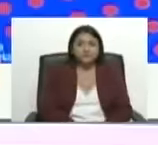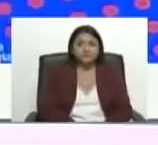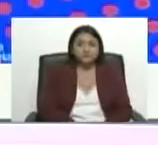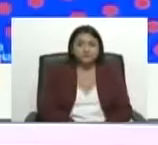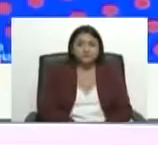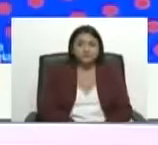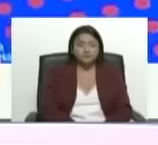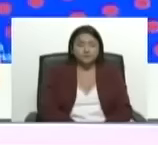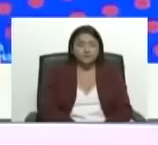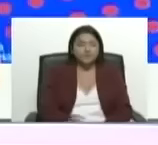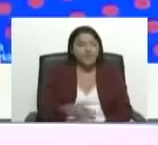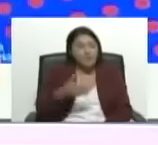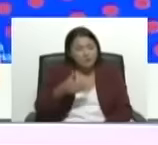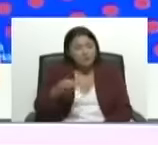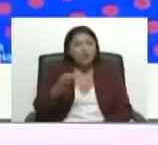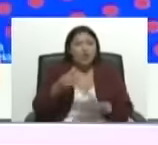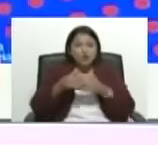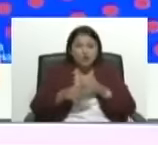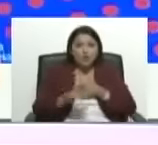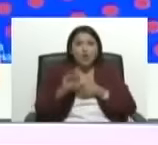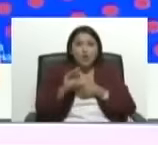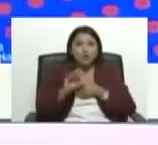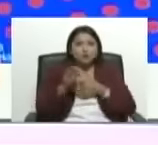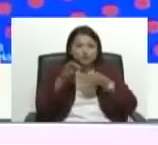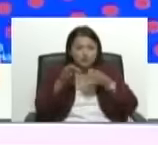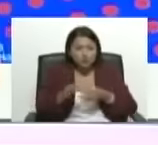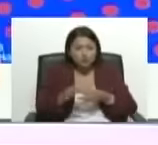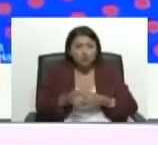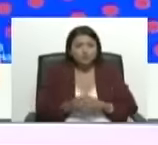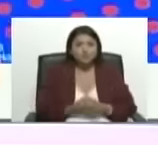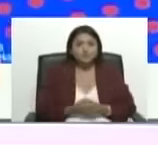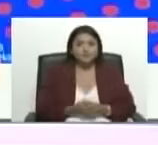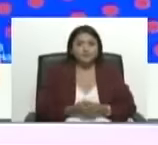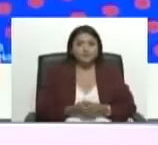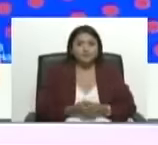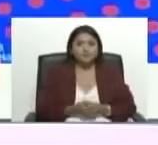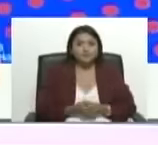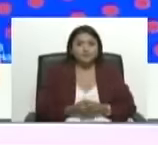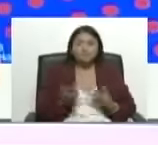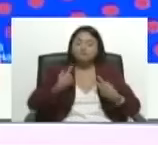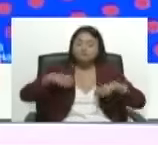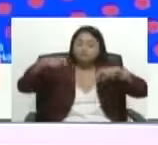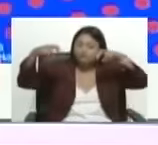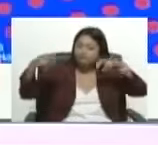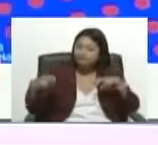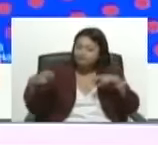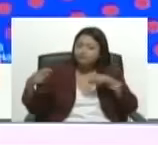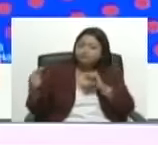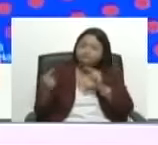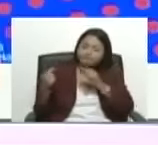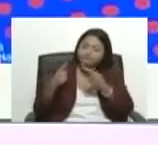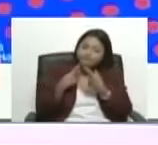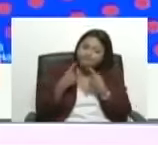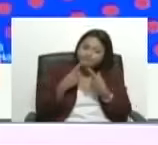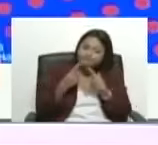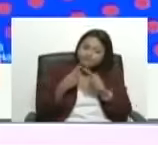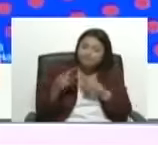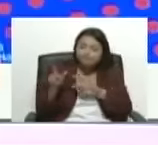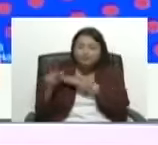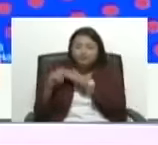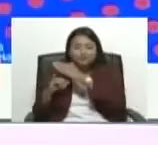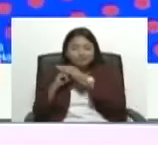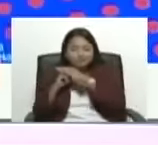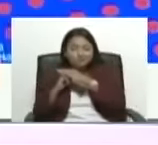Tarde o temprano, lo quieran o no lo quieran, se tienen que sentar a negociar con Venezuela. Tarde o